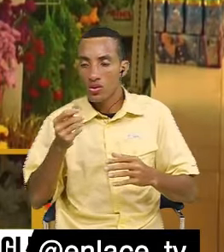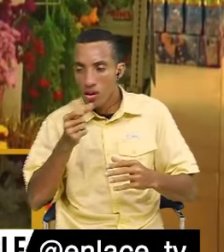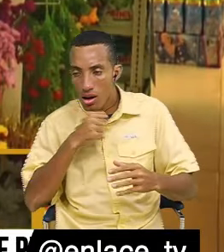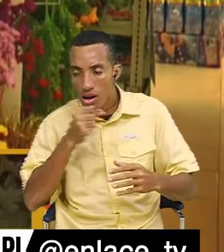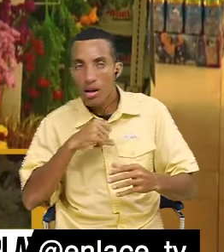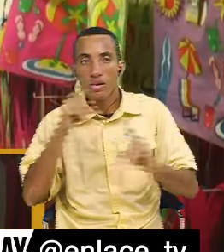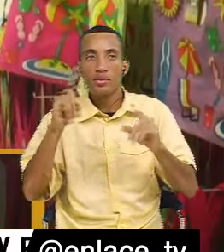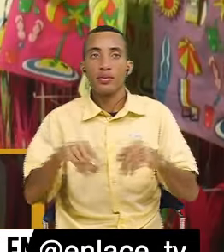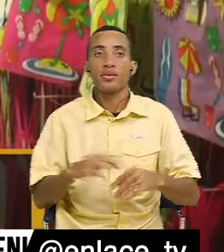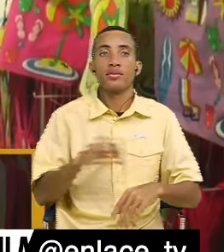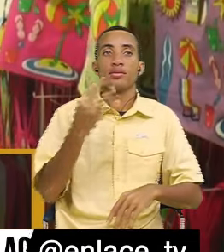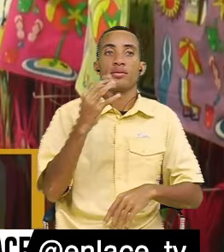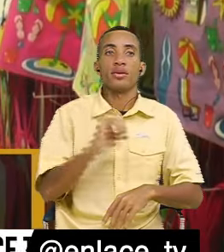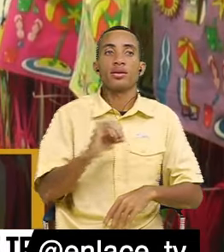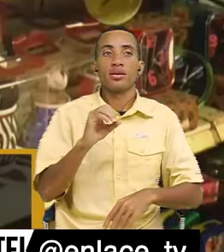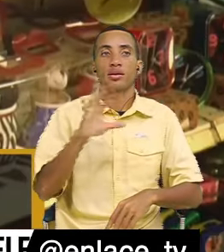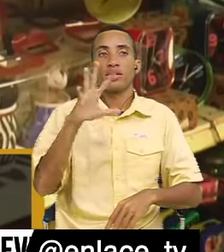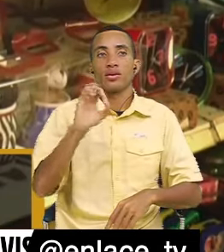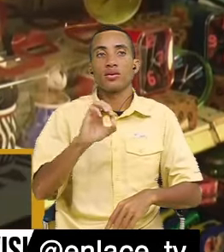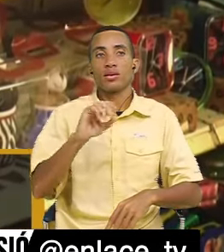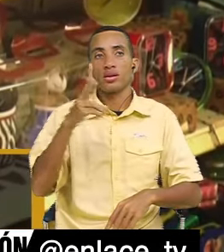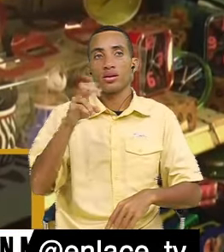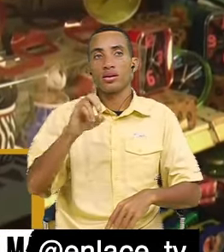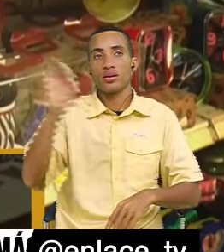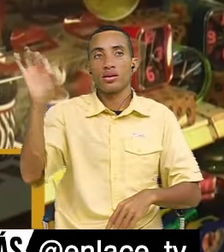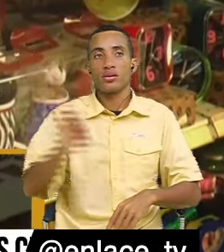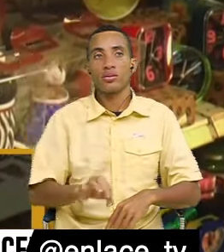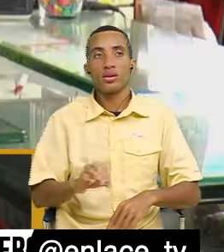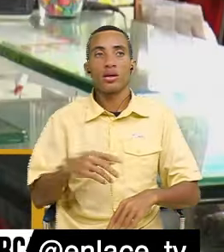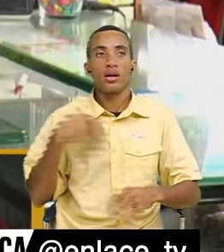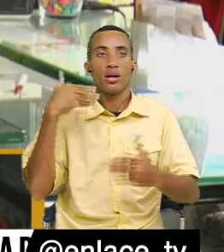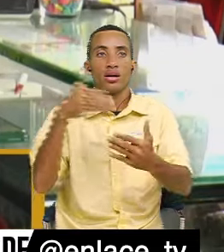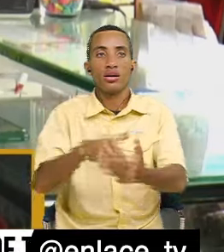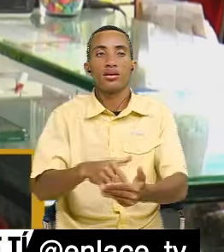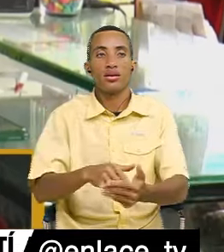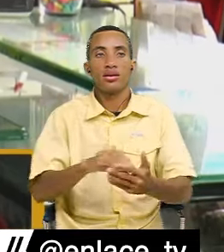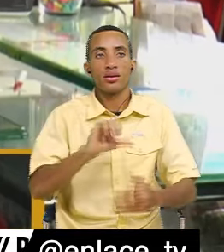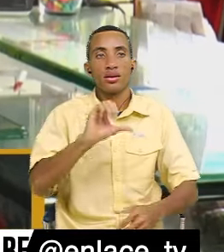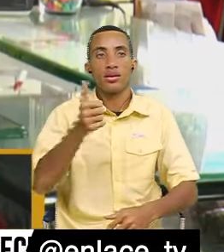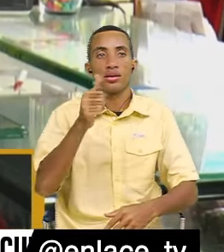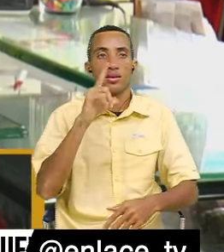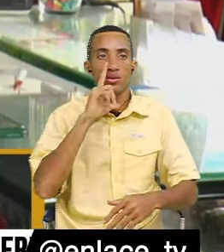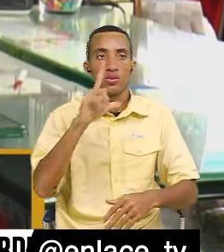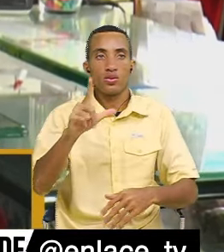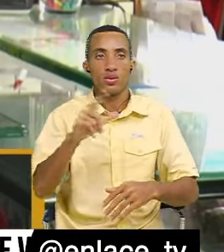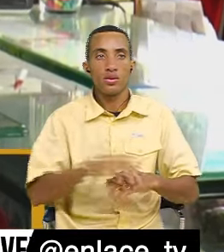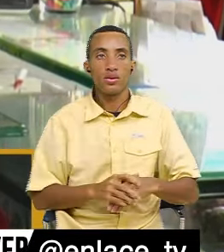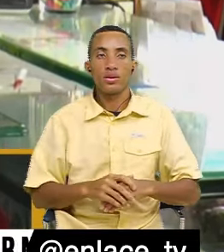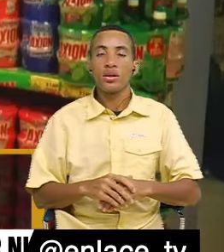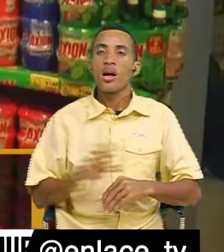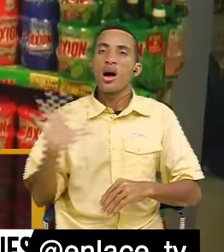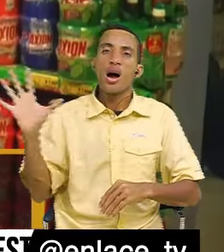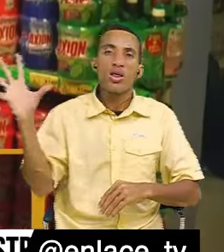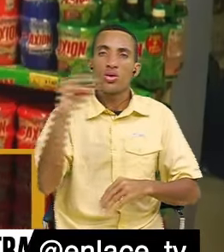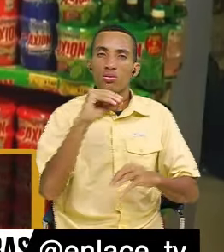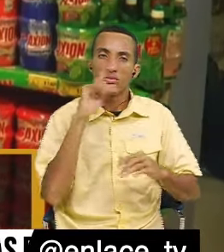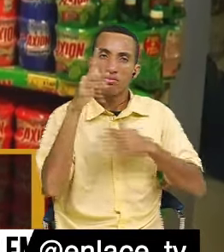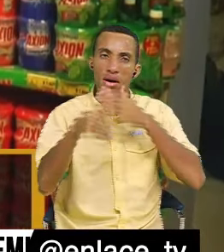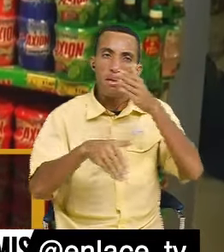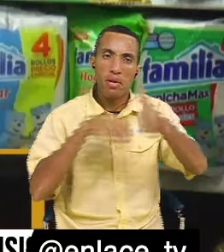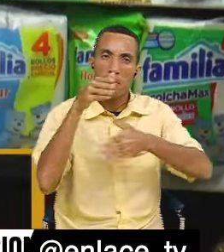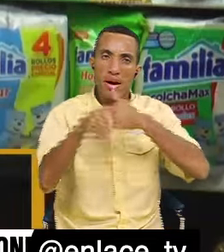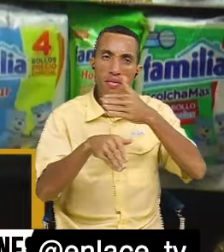descuentos del 30, 50 y 70% hasta el 10 de julio. De nuevo, invitamos a toda nuestra distinguida clientela, toda la